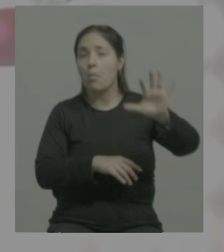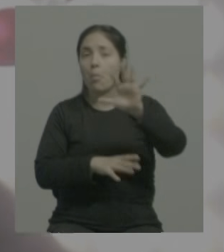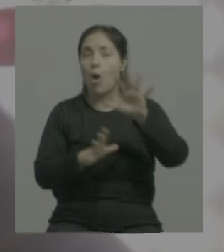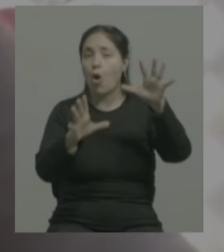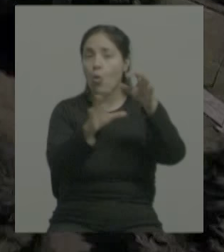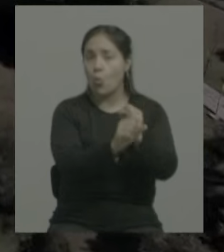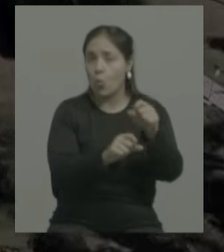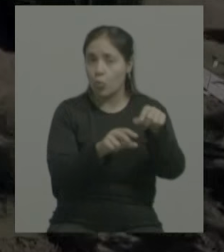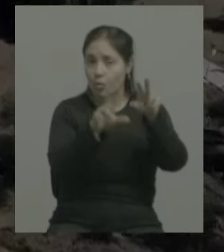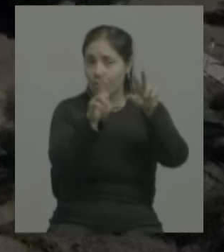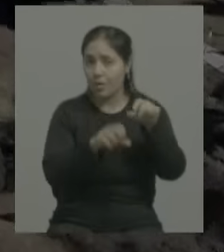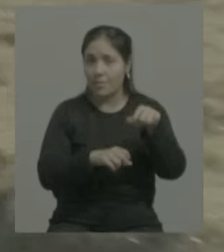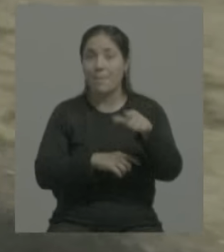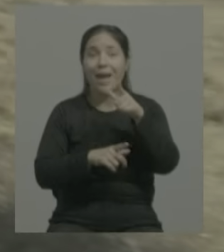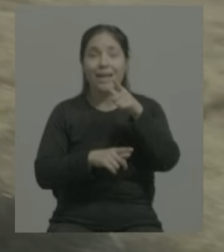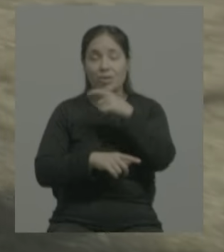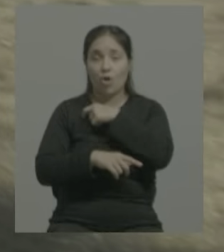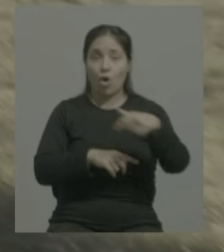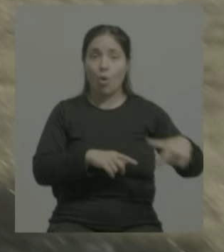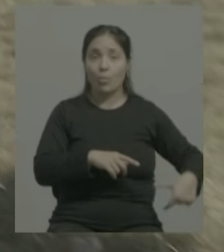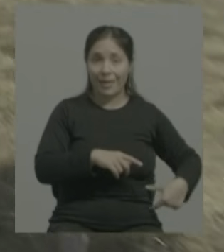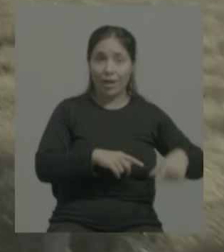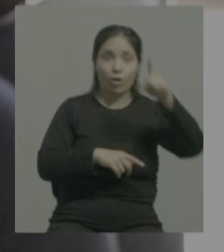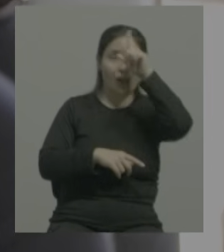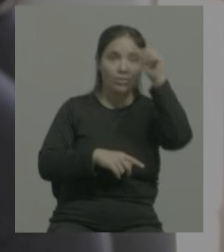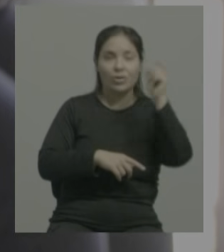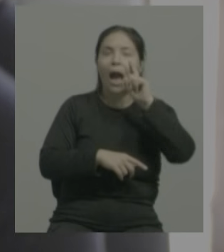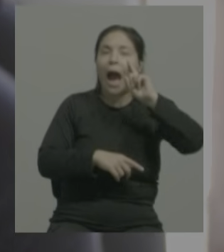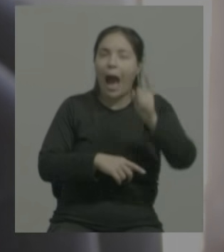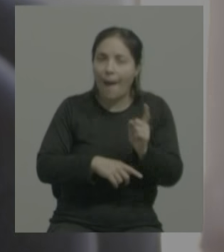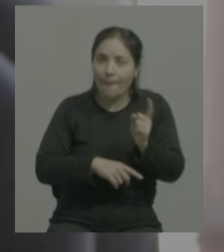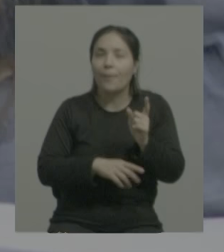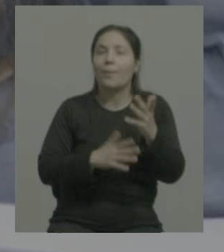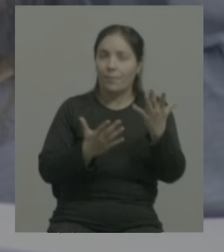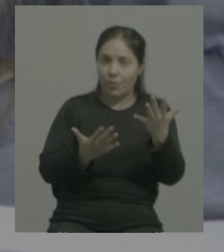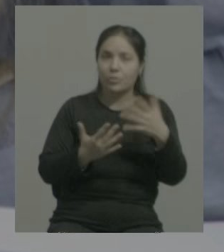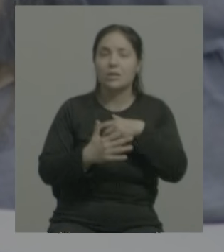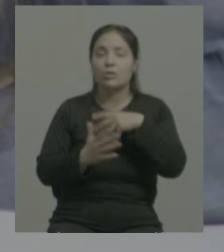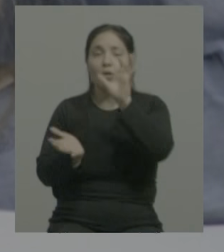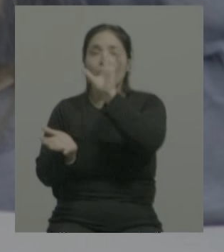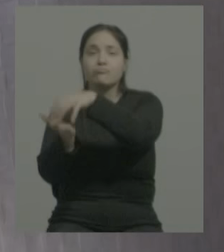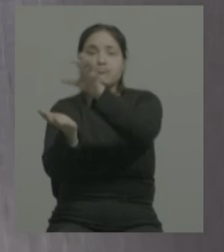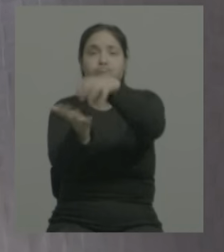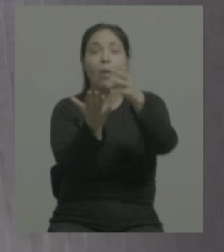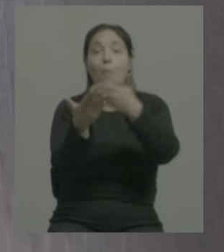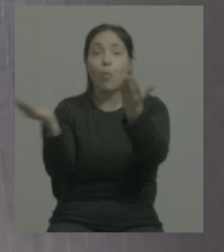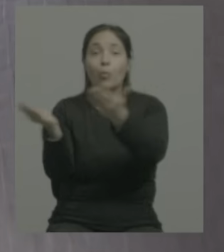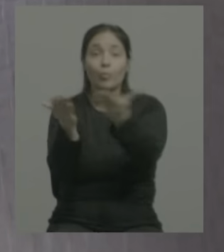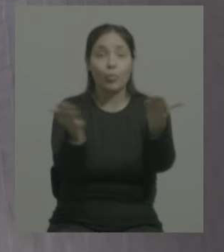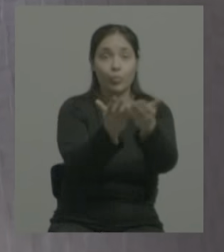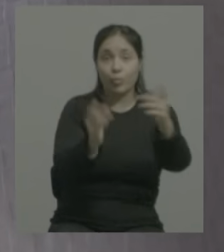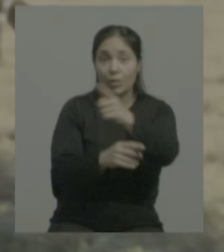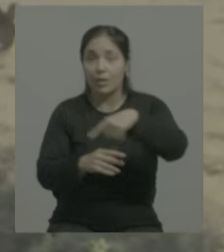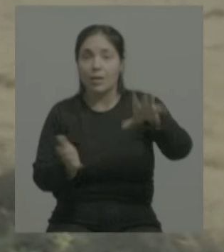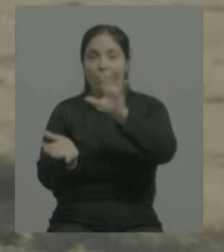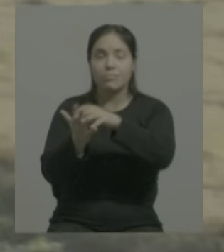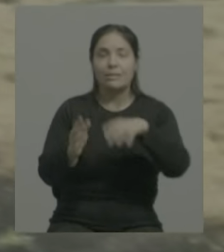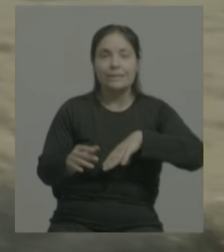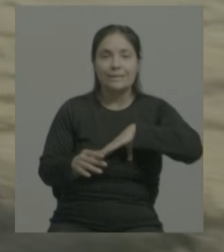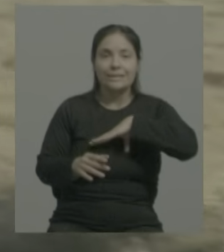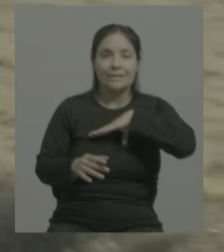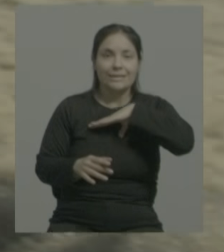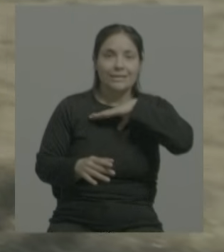gobierno nacional me parece, de acorralar a todas las instituciones de educación pública, donde, bueno, no